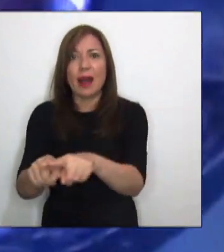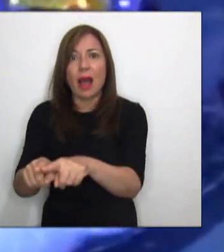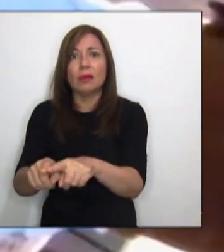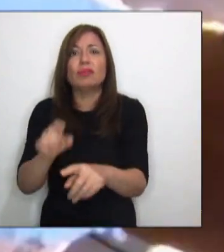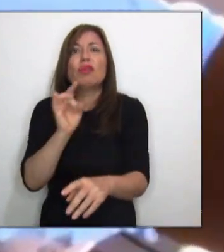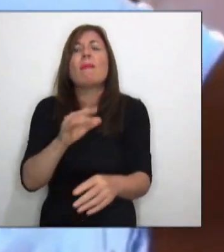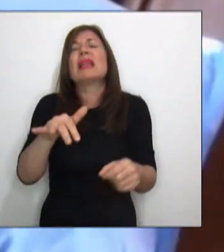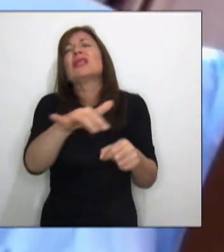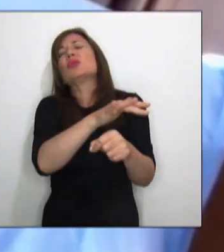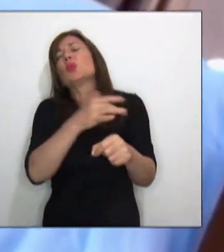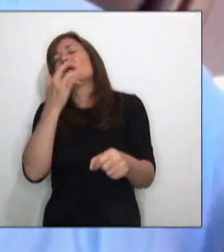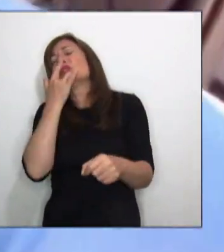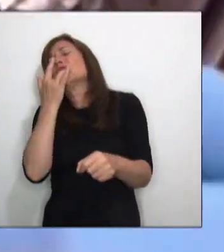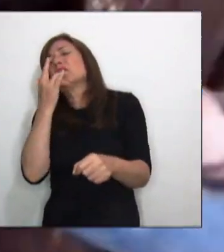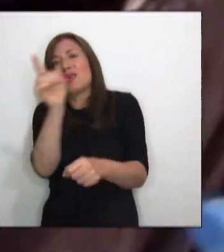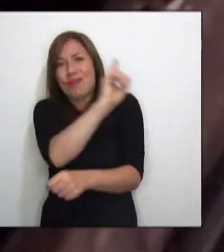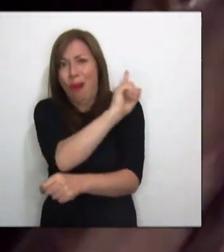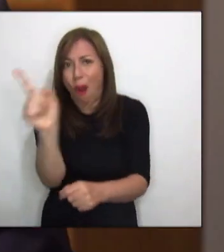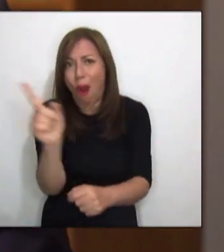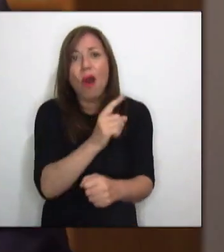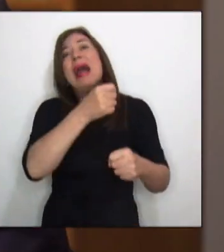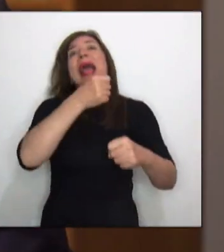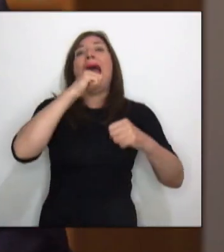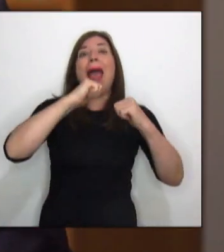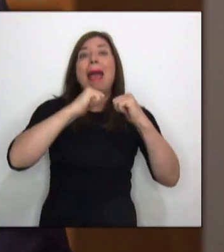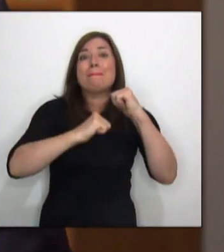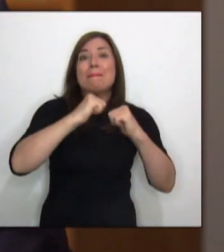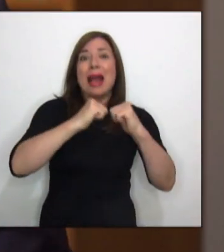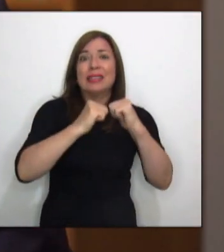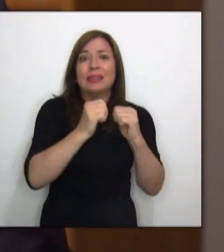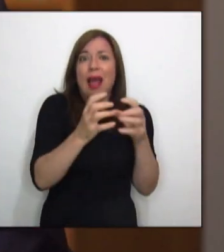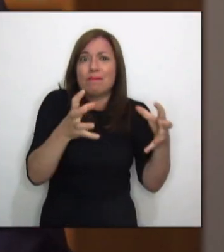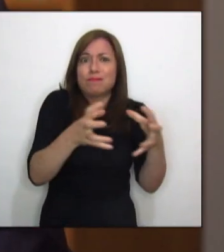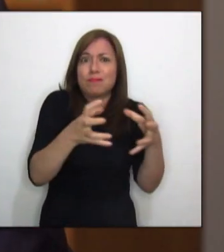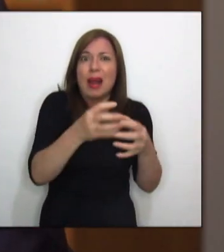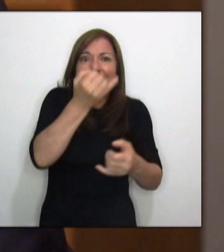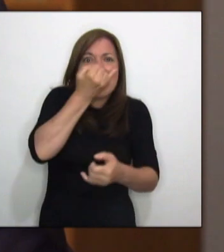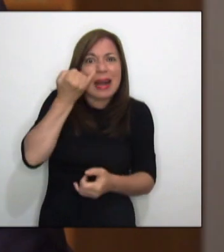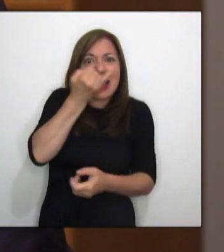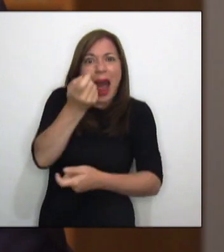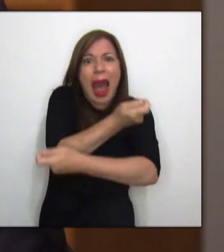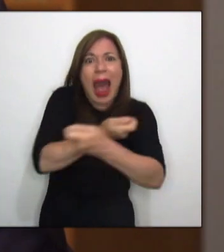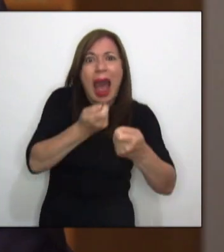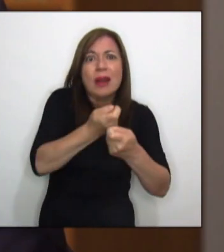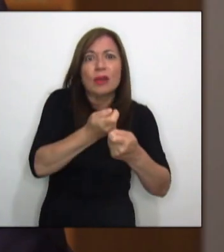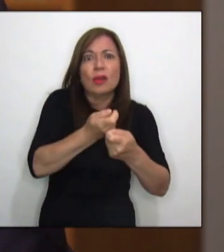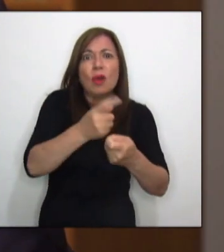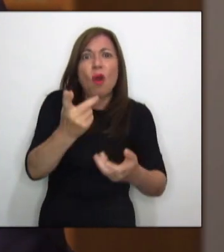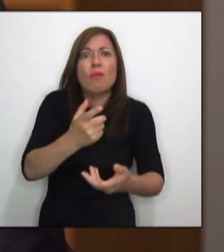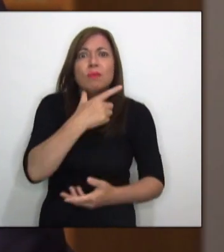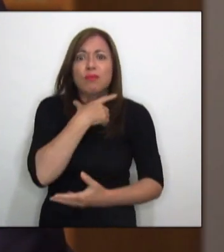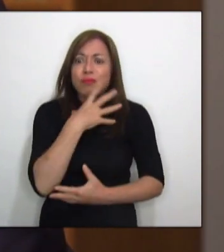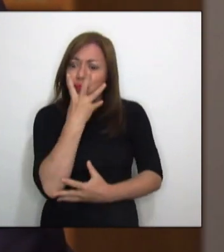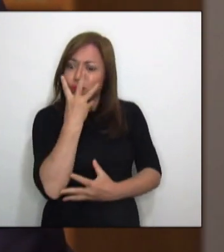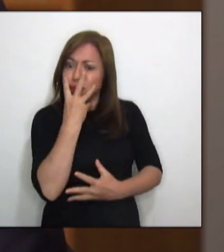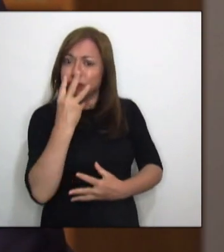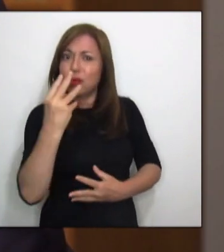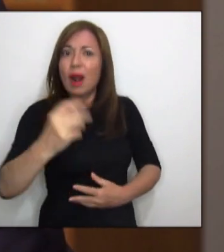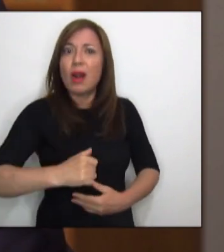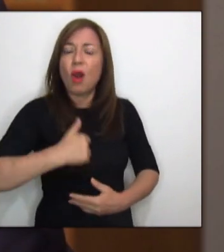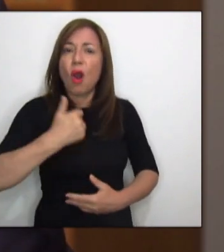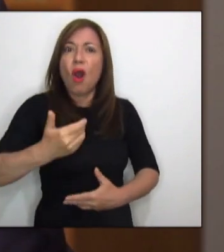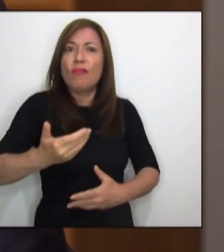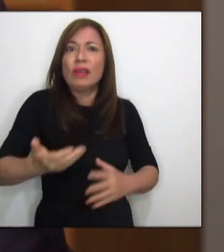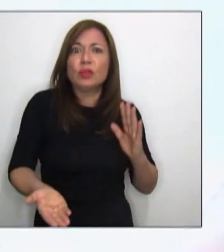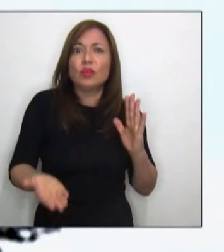no son hechos aislados, son carteles. La prevalencia en los jóvenes sube como la espuma y las defensas de las